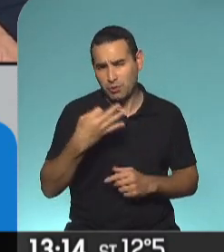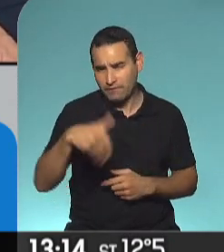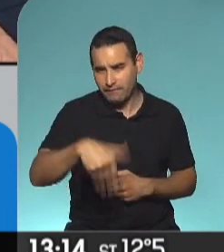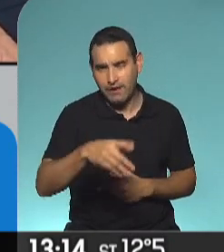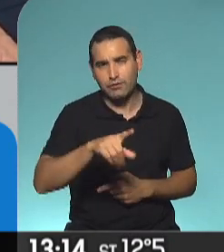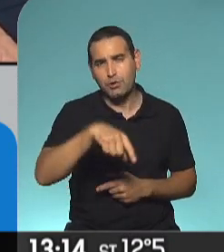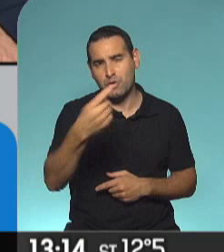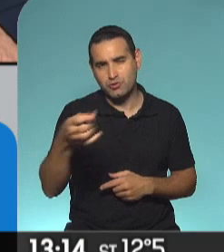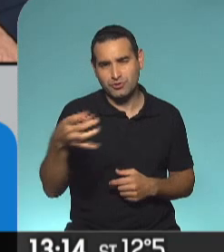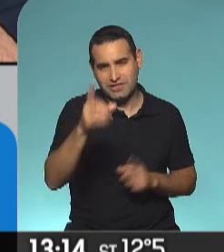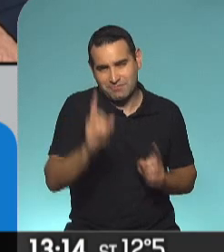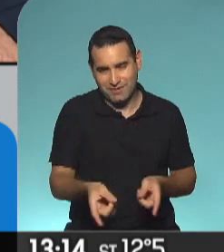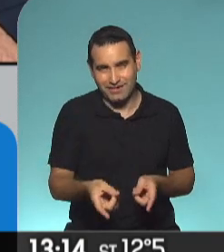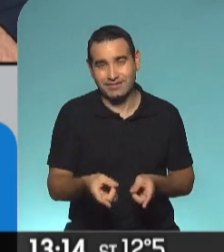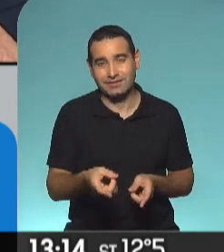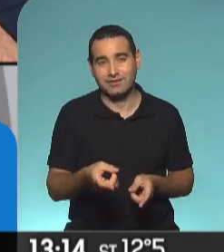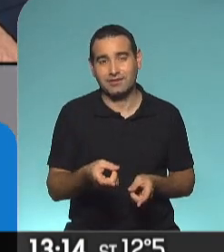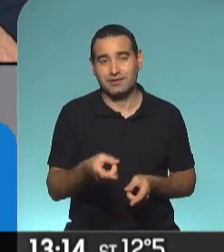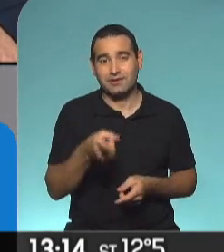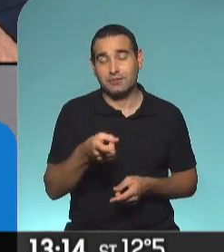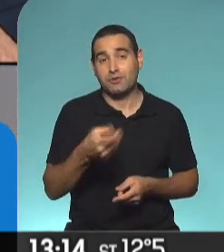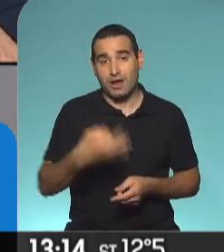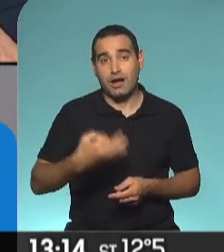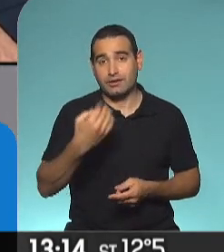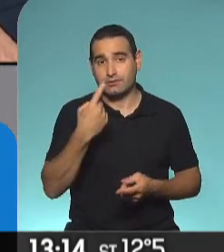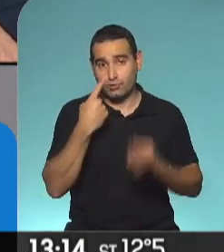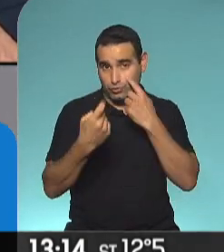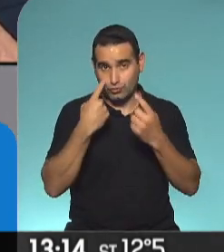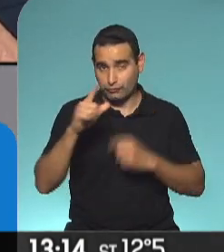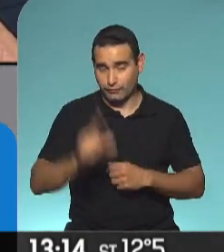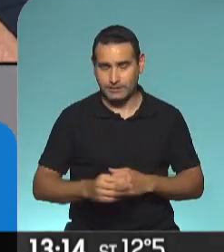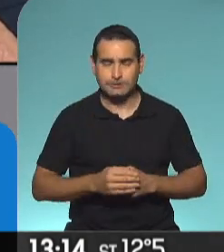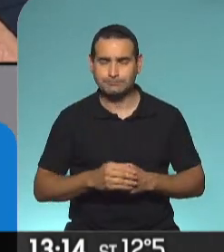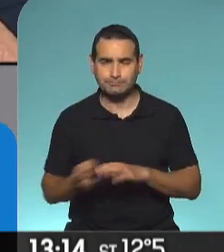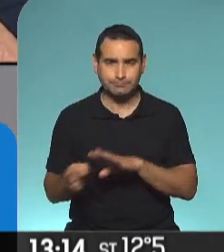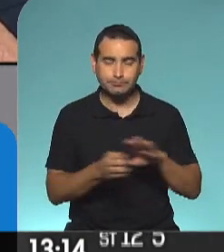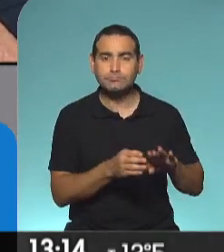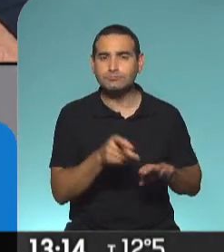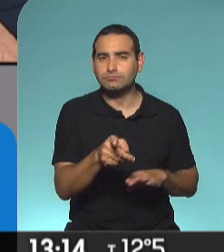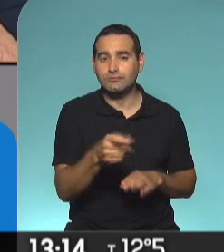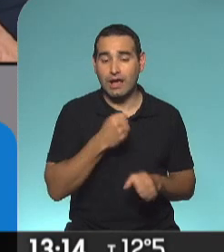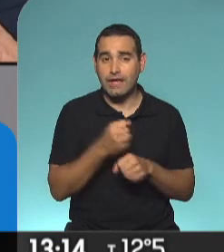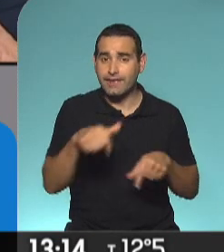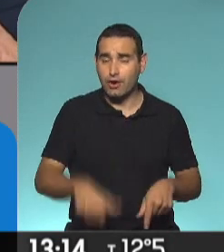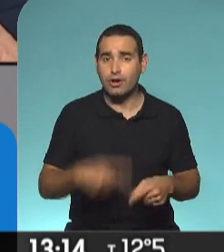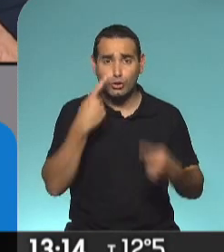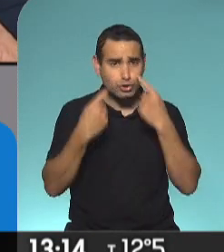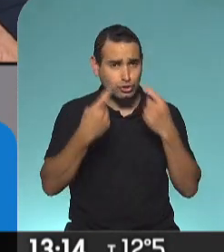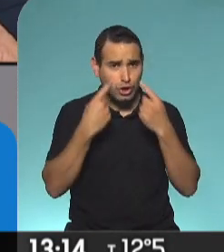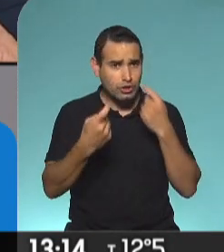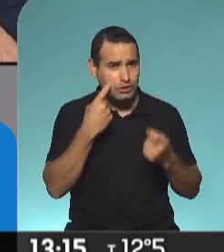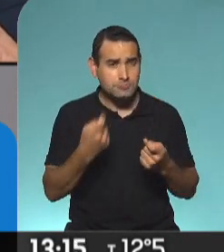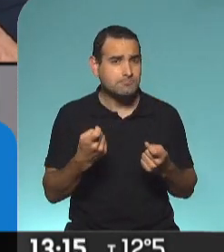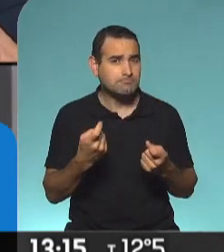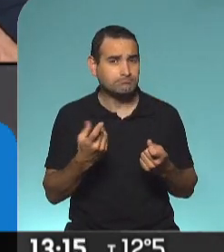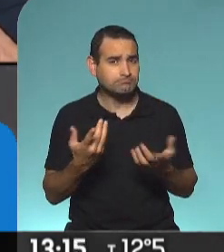implementar y mucho más en tratándose de la restricción para el transporte público por otro lado hasta el momento los controles se venían realizando